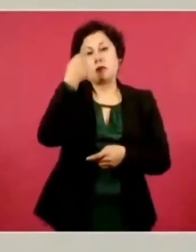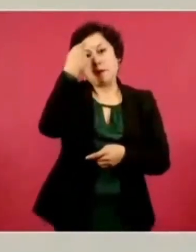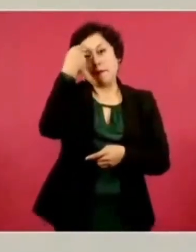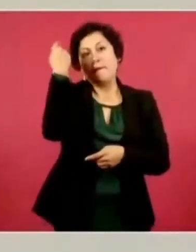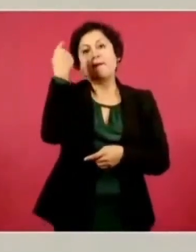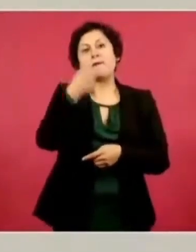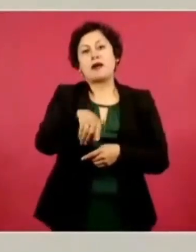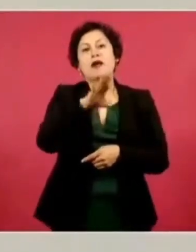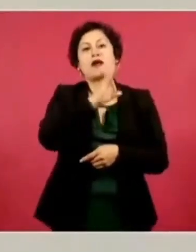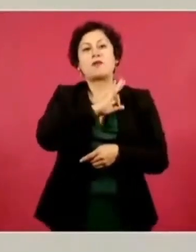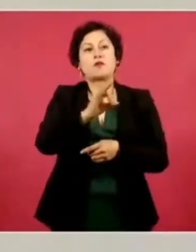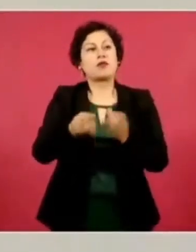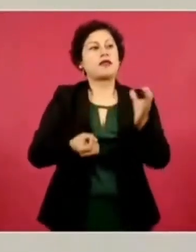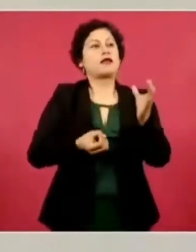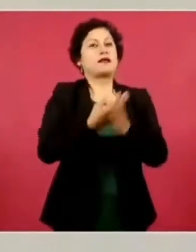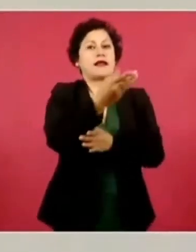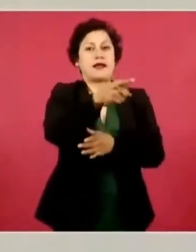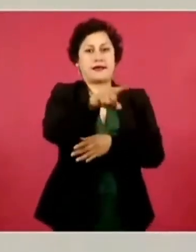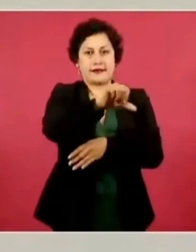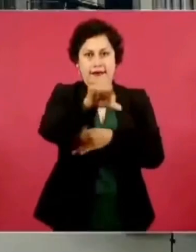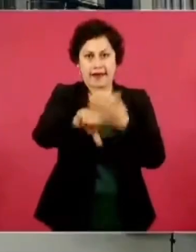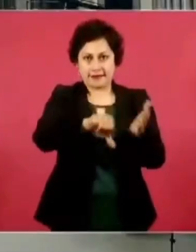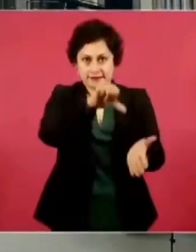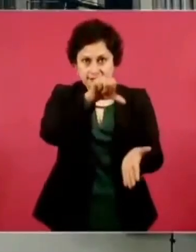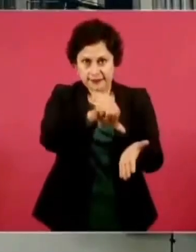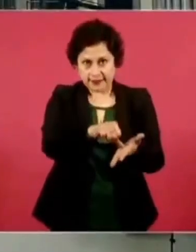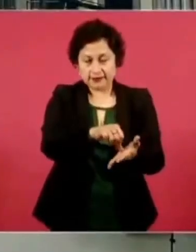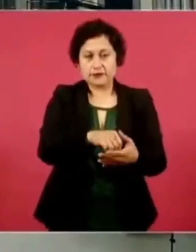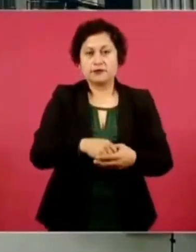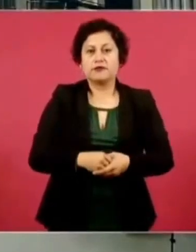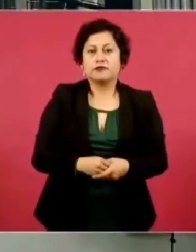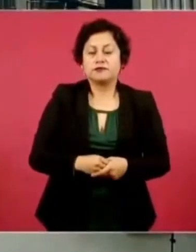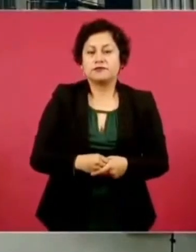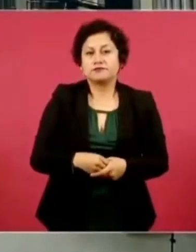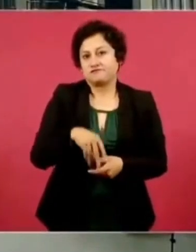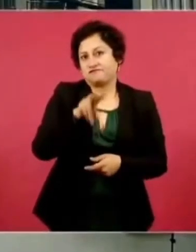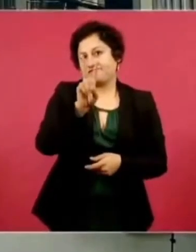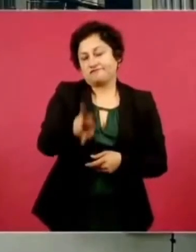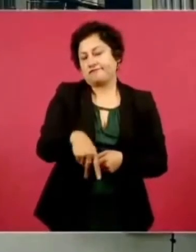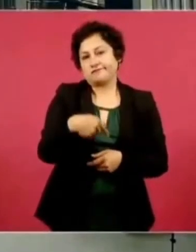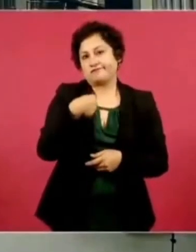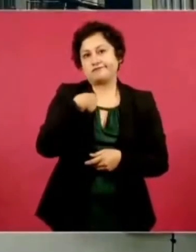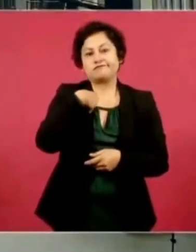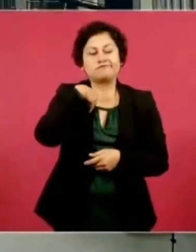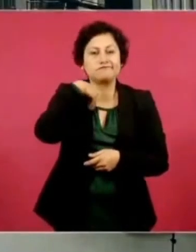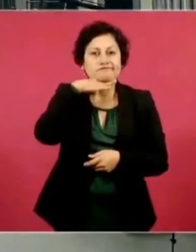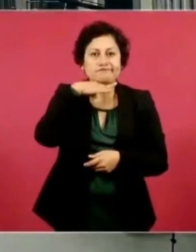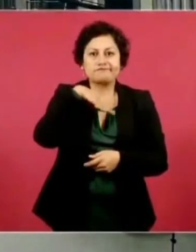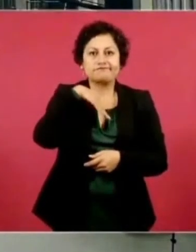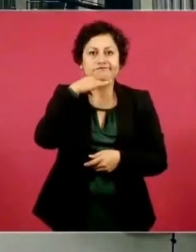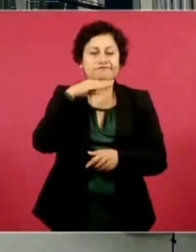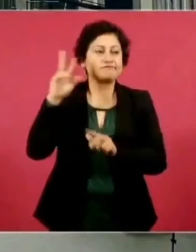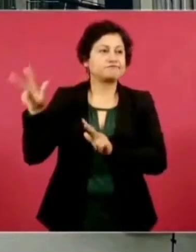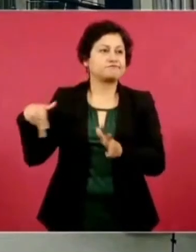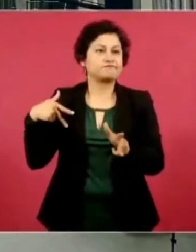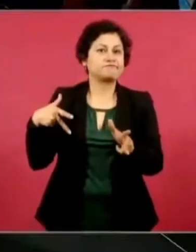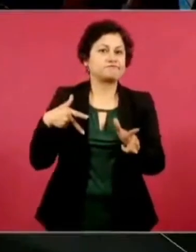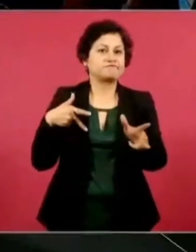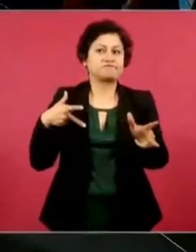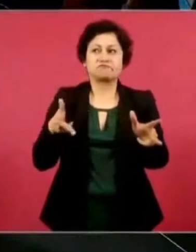al centro ya. Yo no me di cuenta en qué momento dejó de perseguirnos la